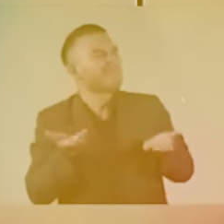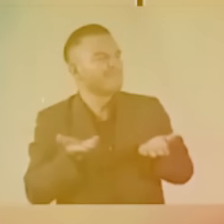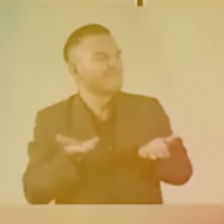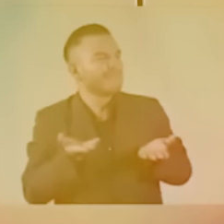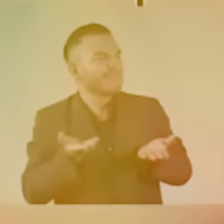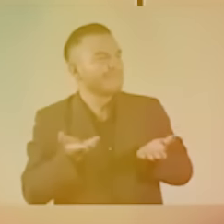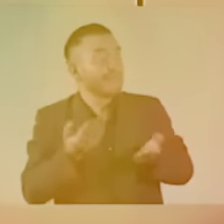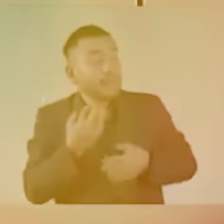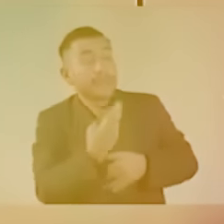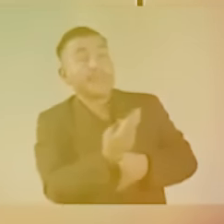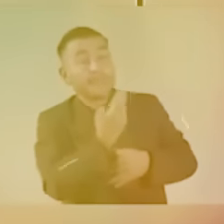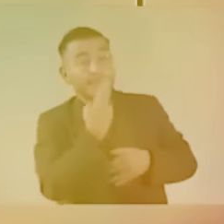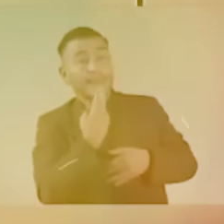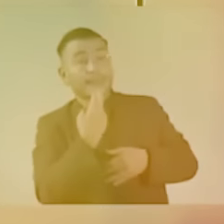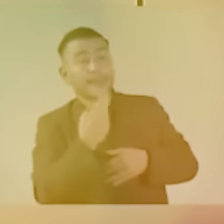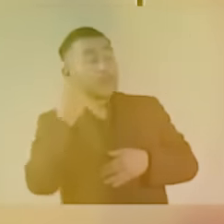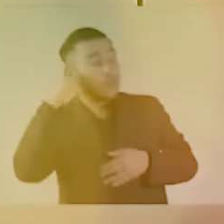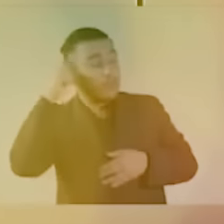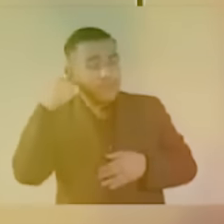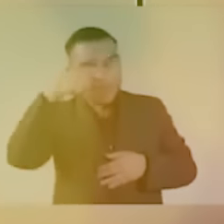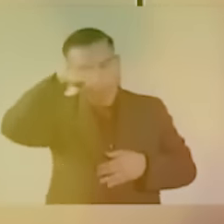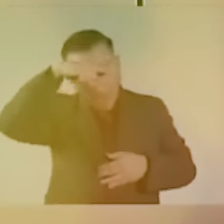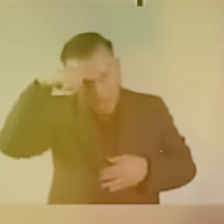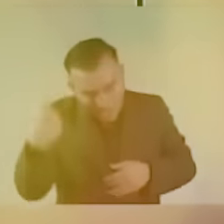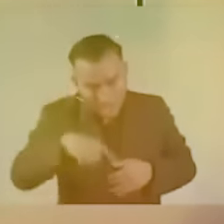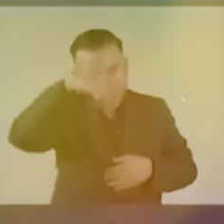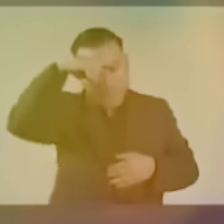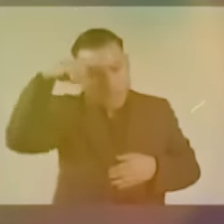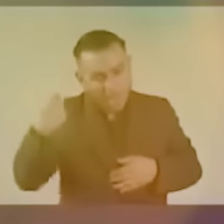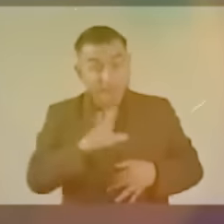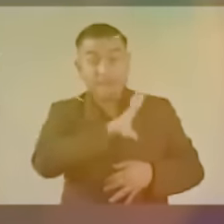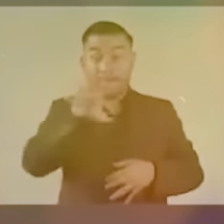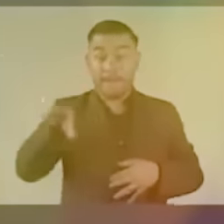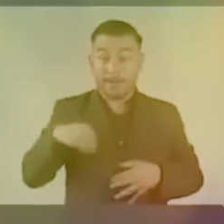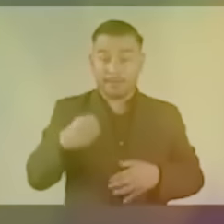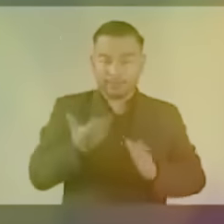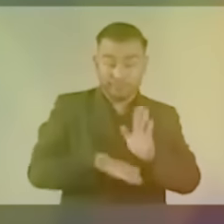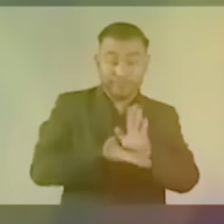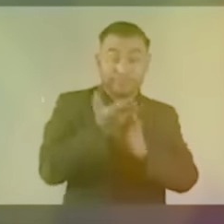Y él le contestaba, ese señor trabaja duro para sacar a su familia adelante.